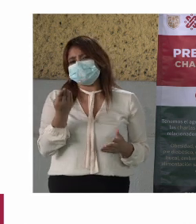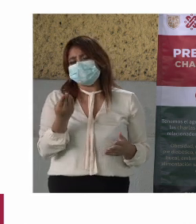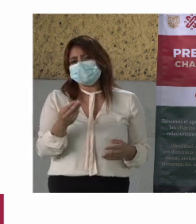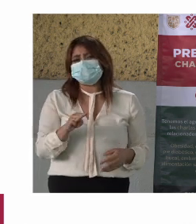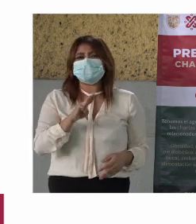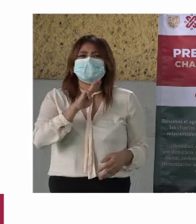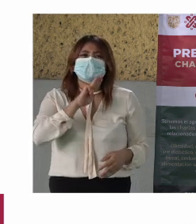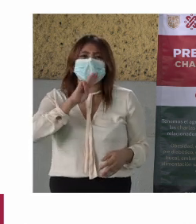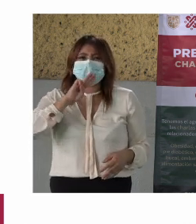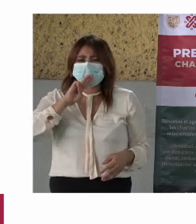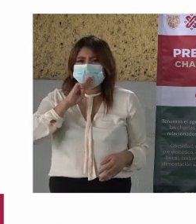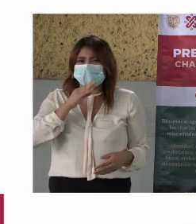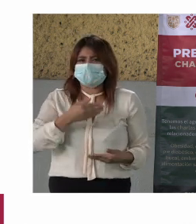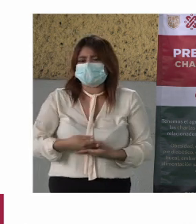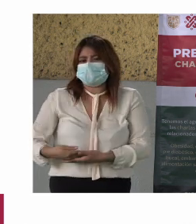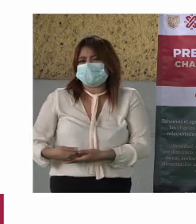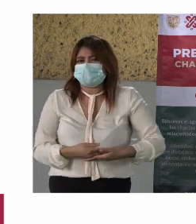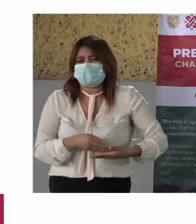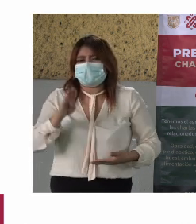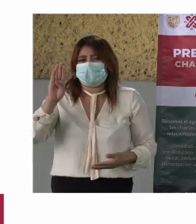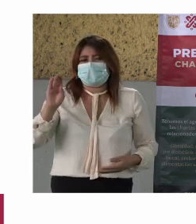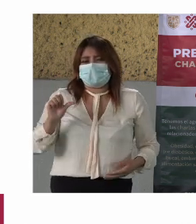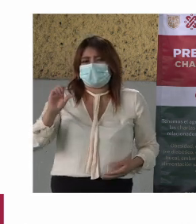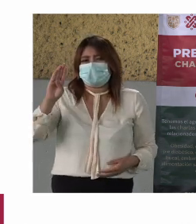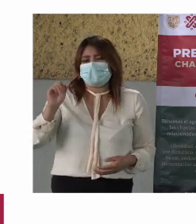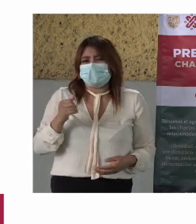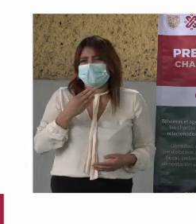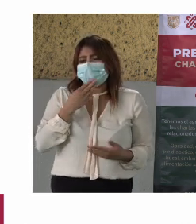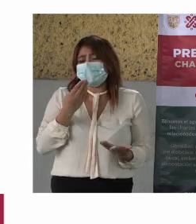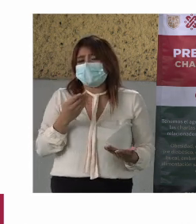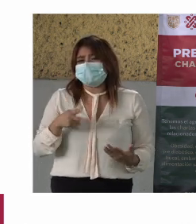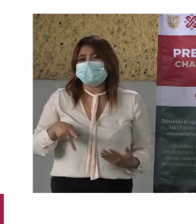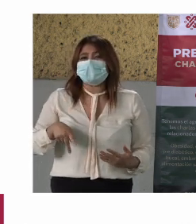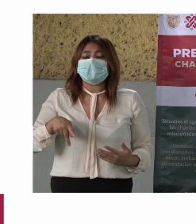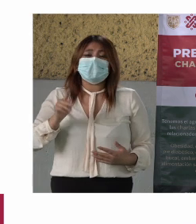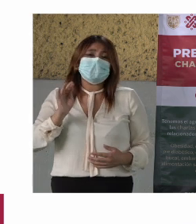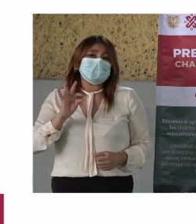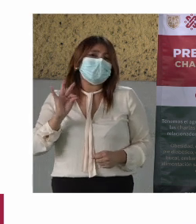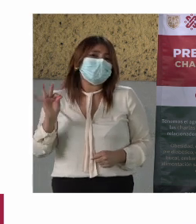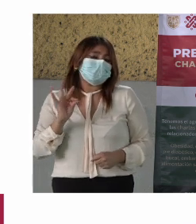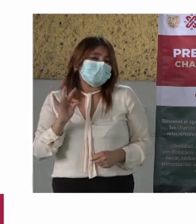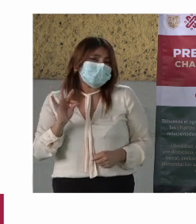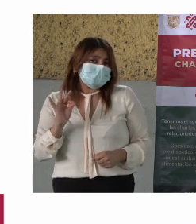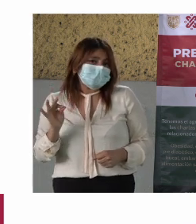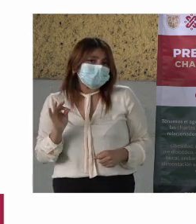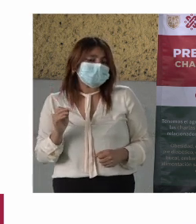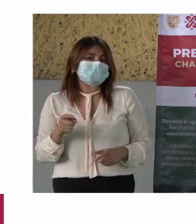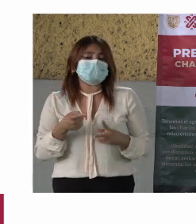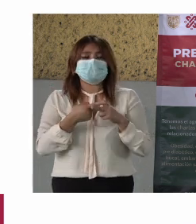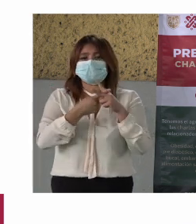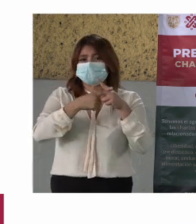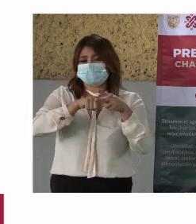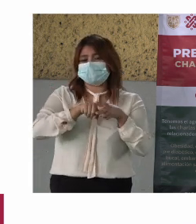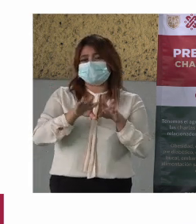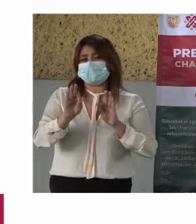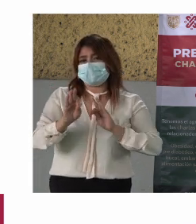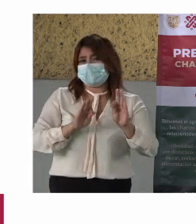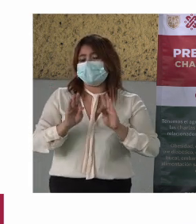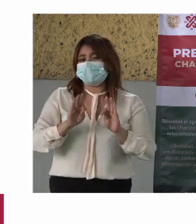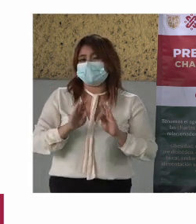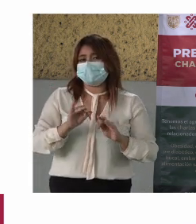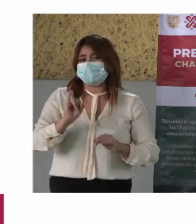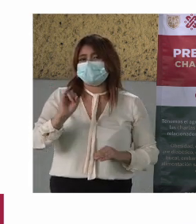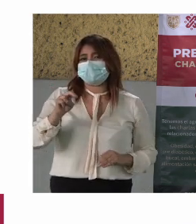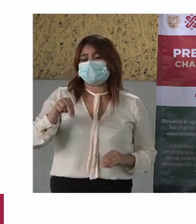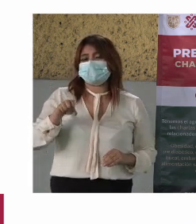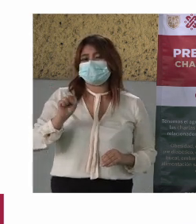como al bebé. Pero bueno, en ocasiones durante el embarazo podemos empezar el tratamiento con insulina y que probablemente la